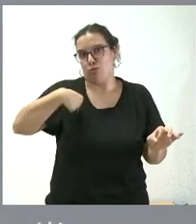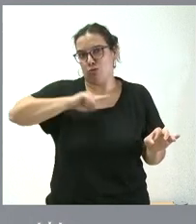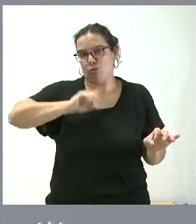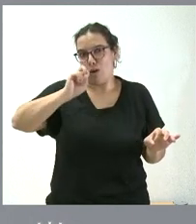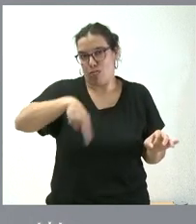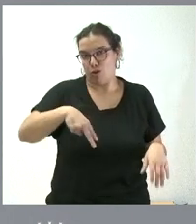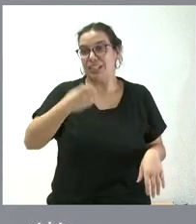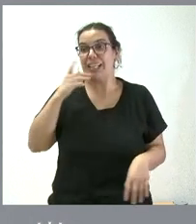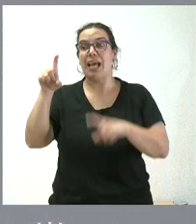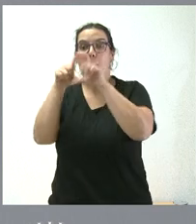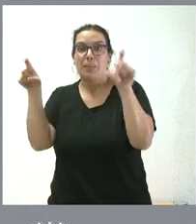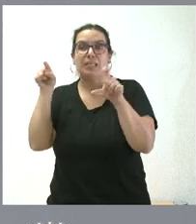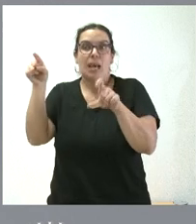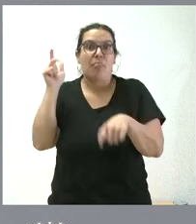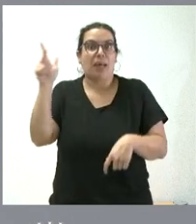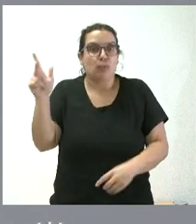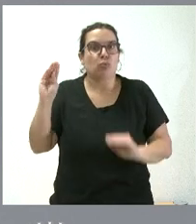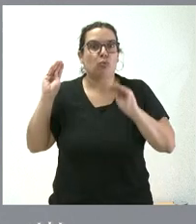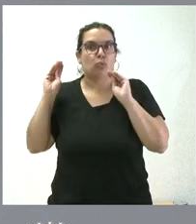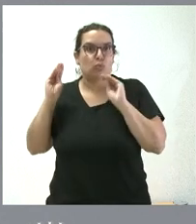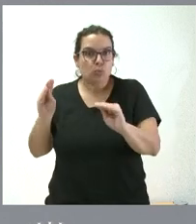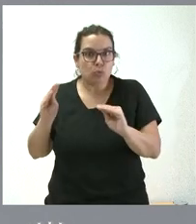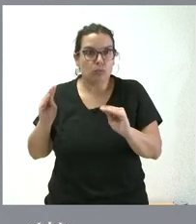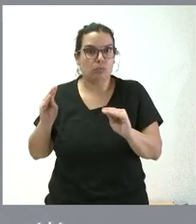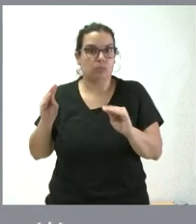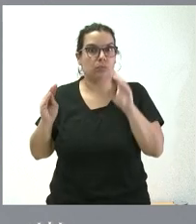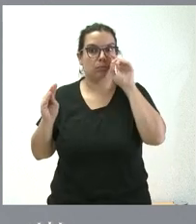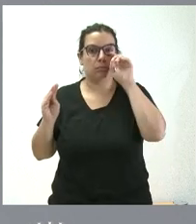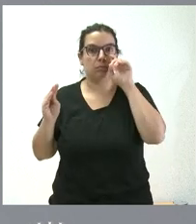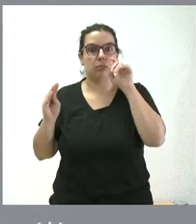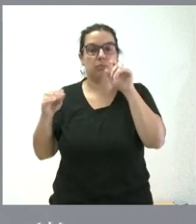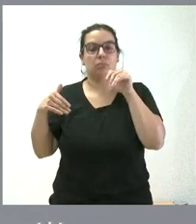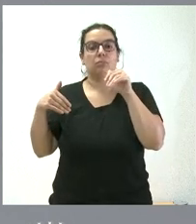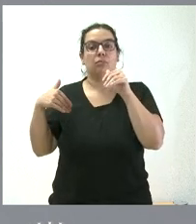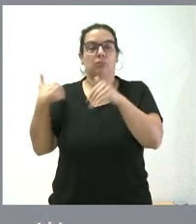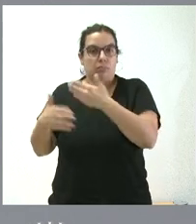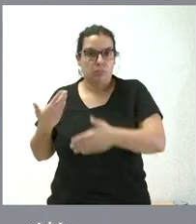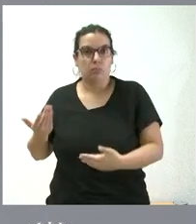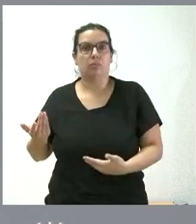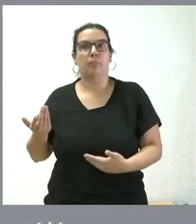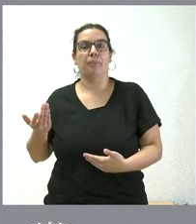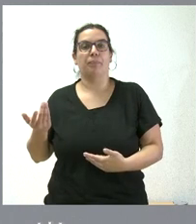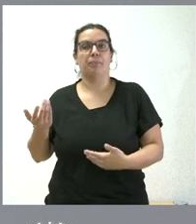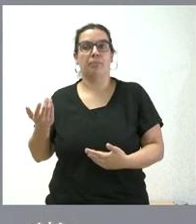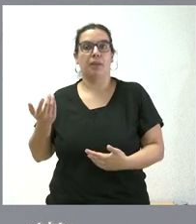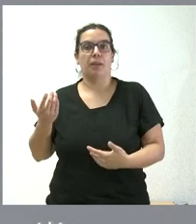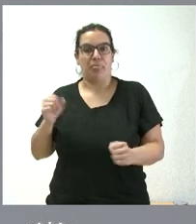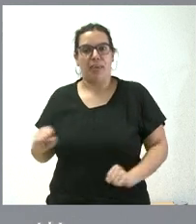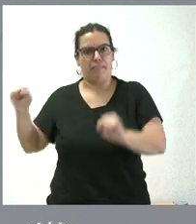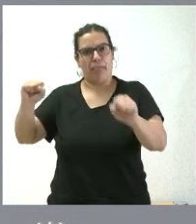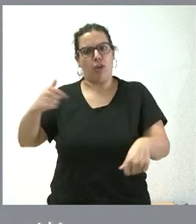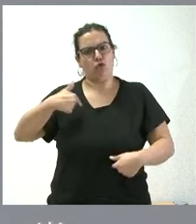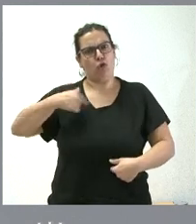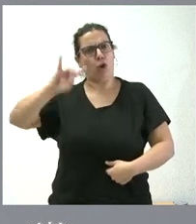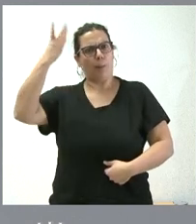empresa en la ejercicio de sus eh eh derechos pues defiende la originalidad de